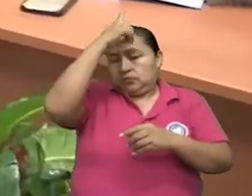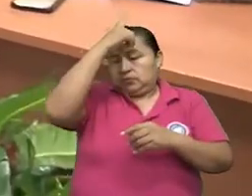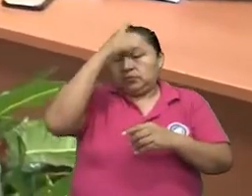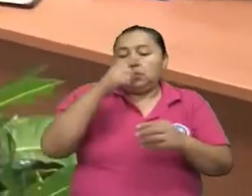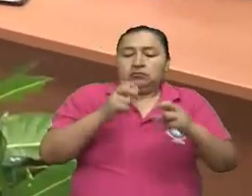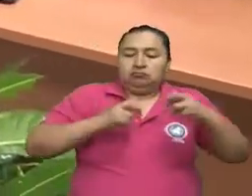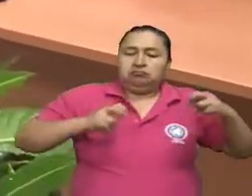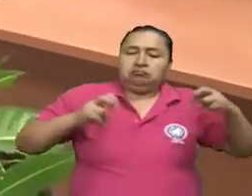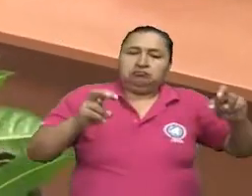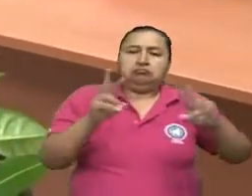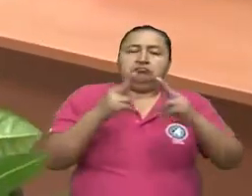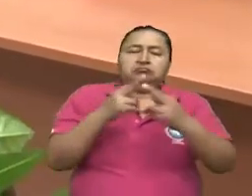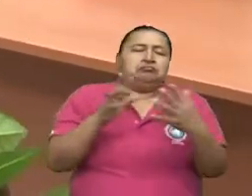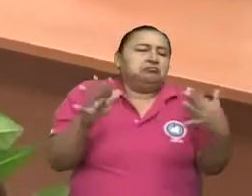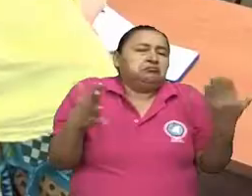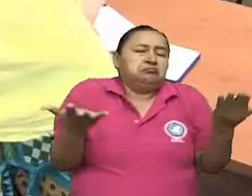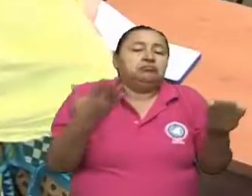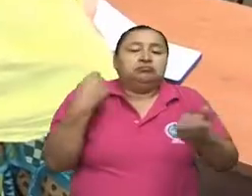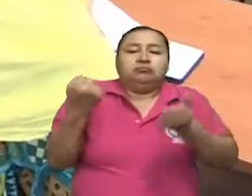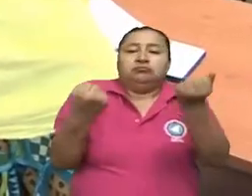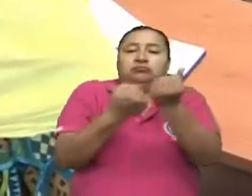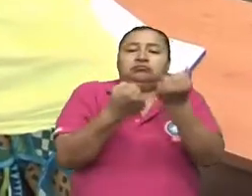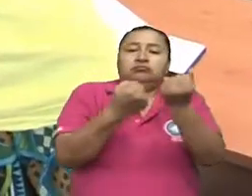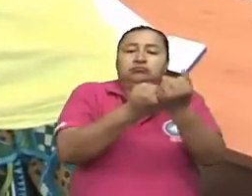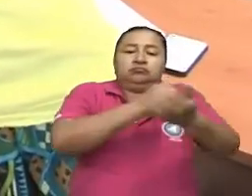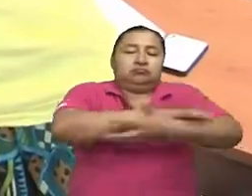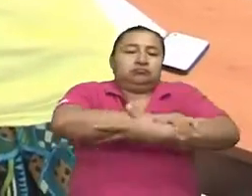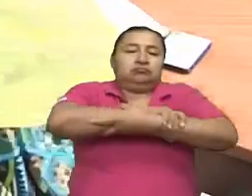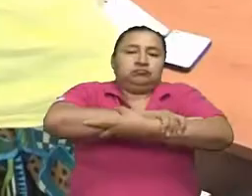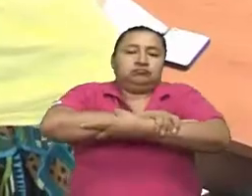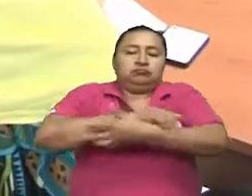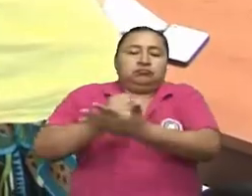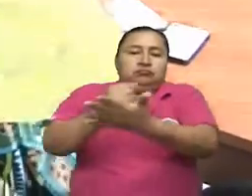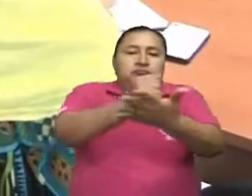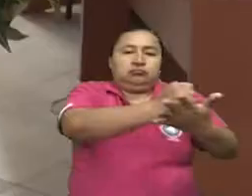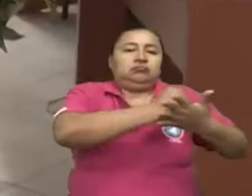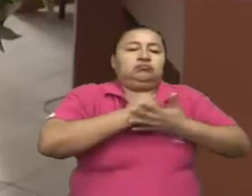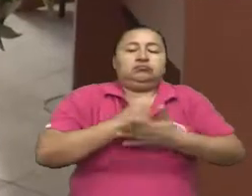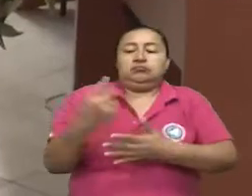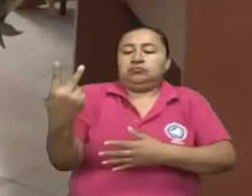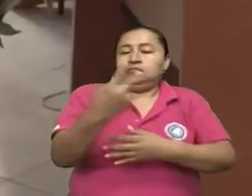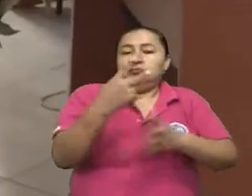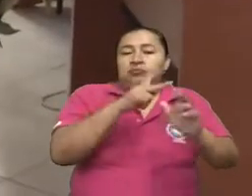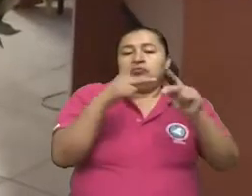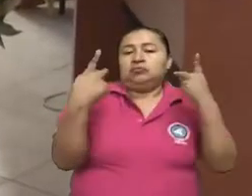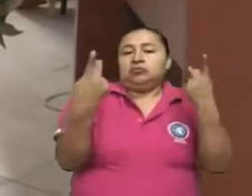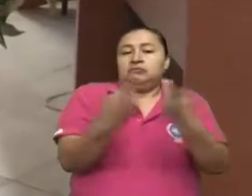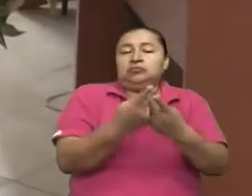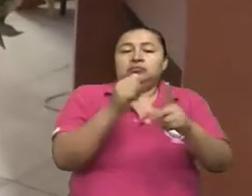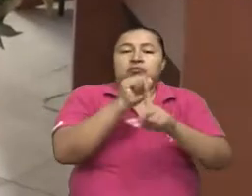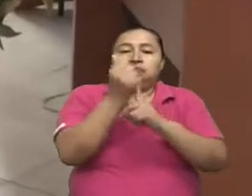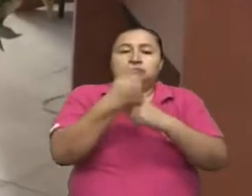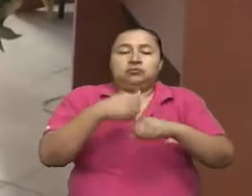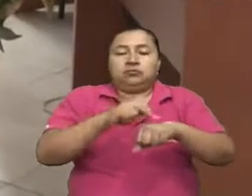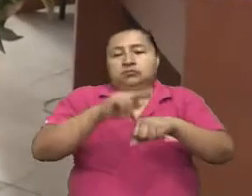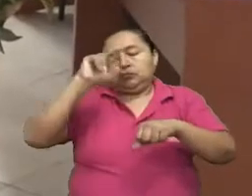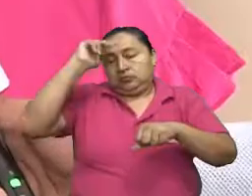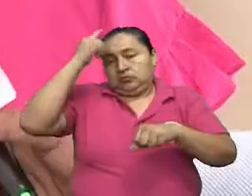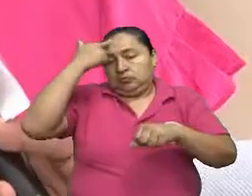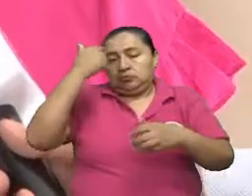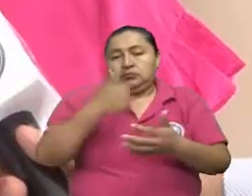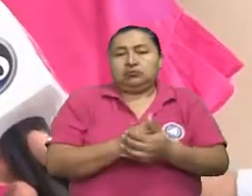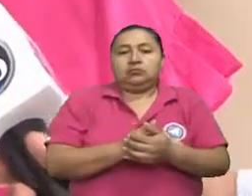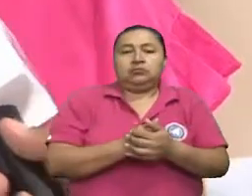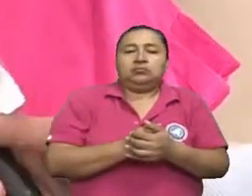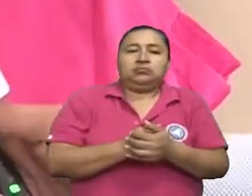reunión se da con el objetivo de fortalecer los lazos de amistad y solidaridad entre ambos pueblos, parlamentos y gobiernos.